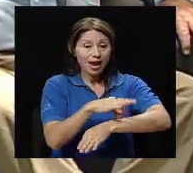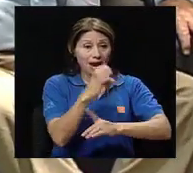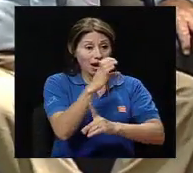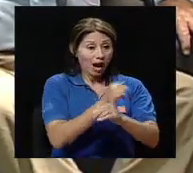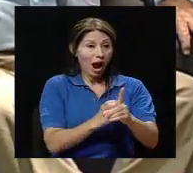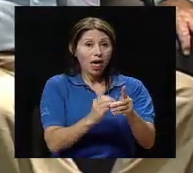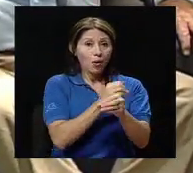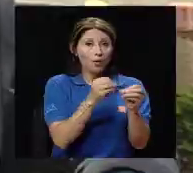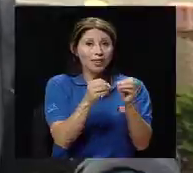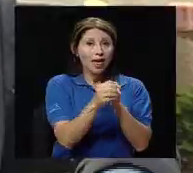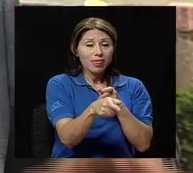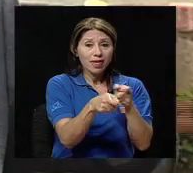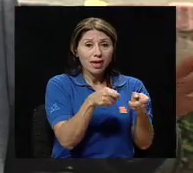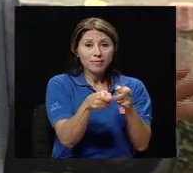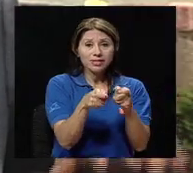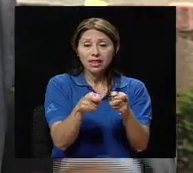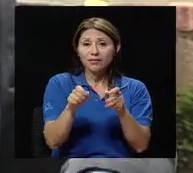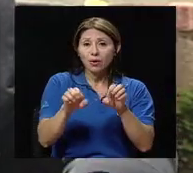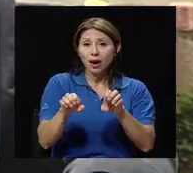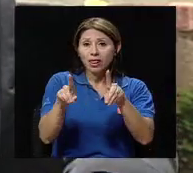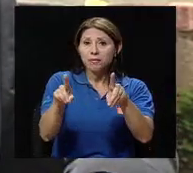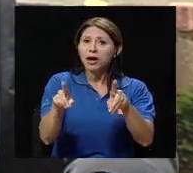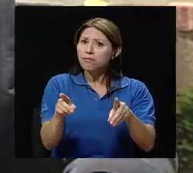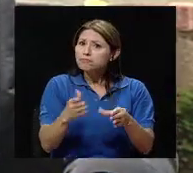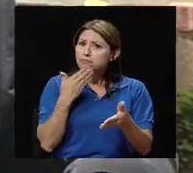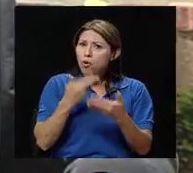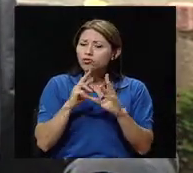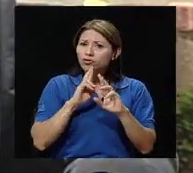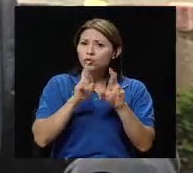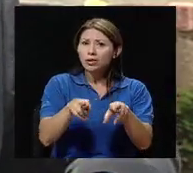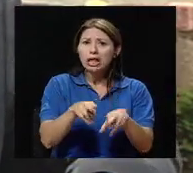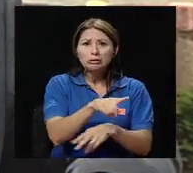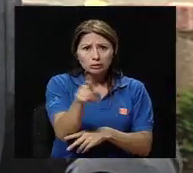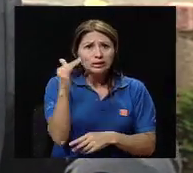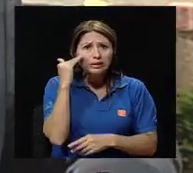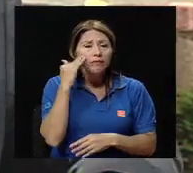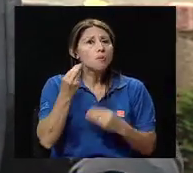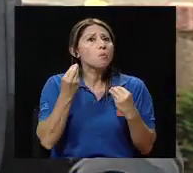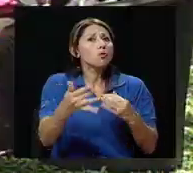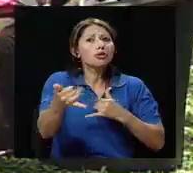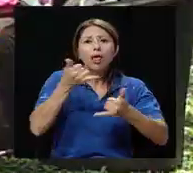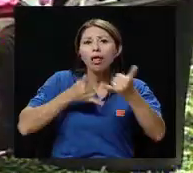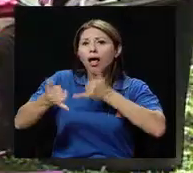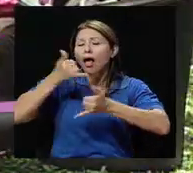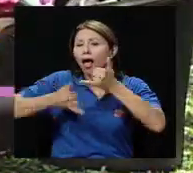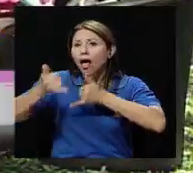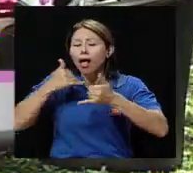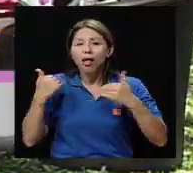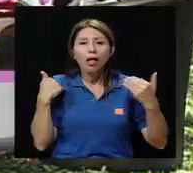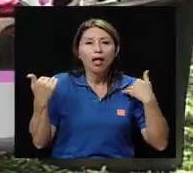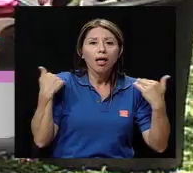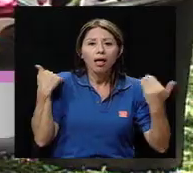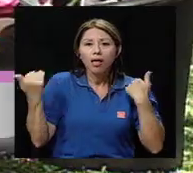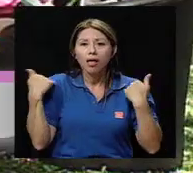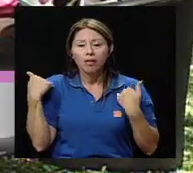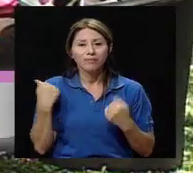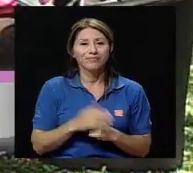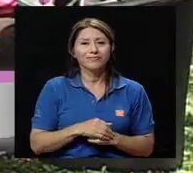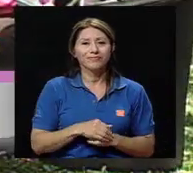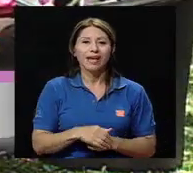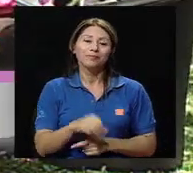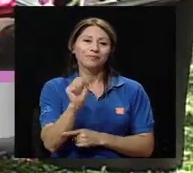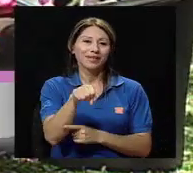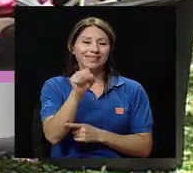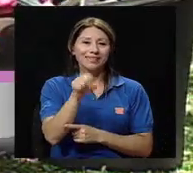buenos resultados. Ustedes vieran las llamadas que recibimos. Claro, no, definitivamente el ejemplo no es la mejor manera